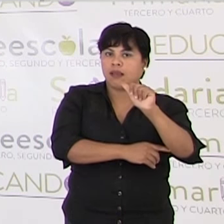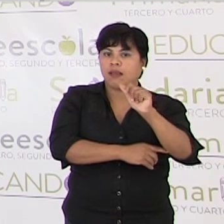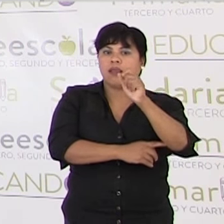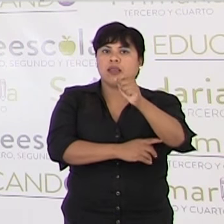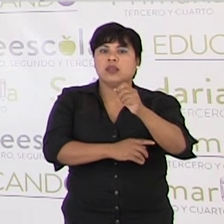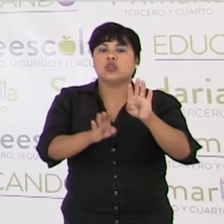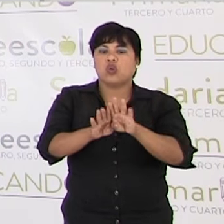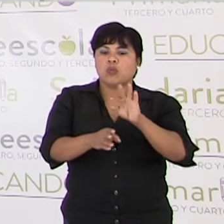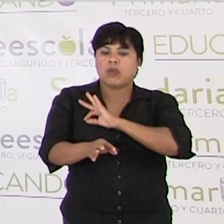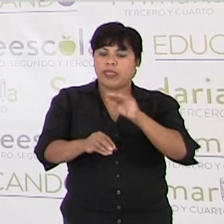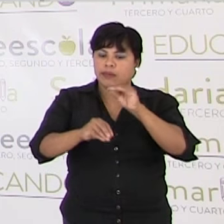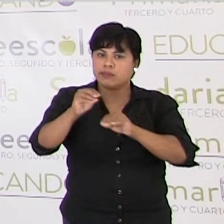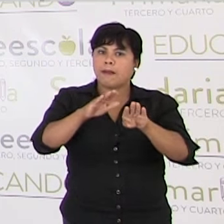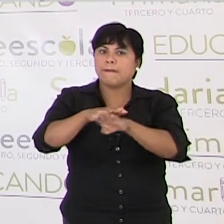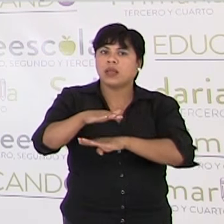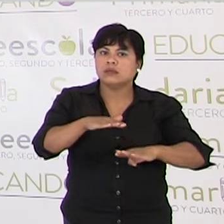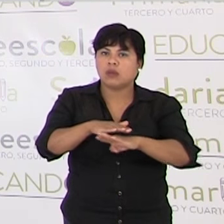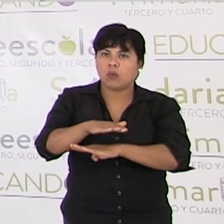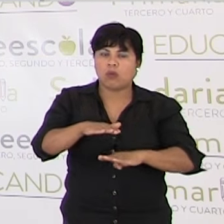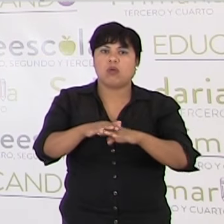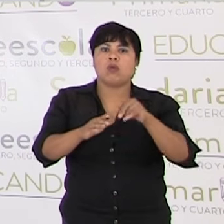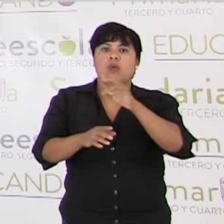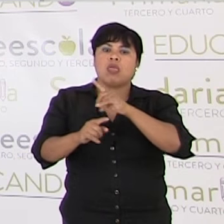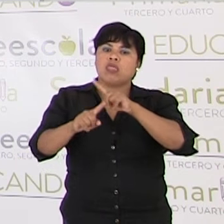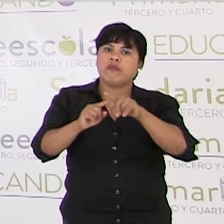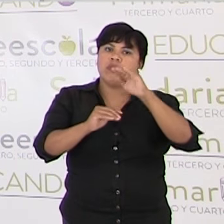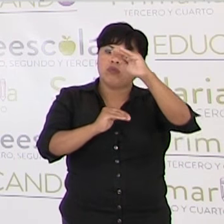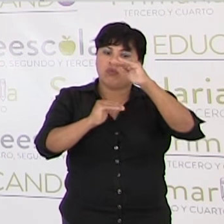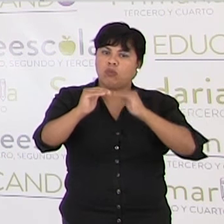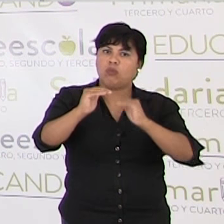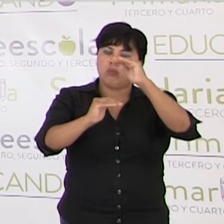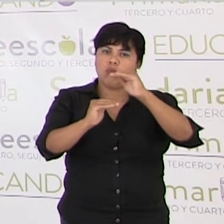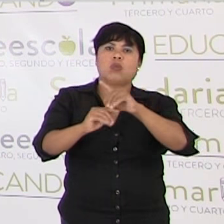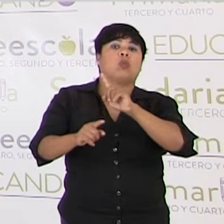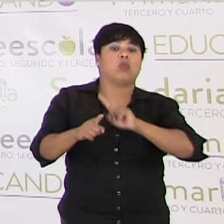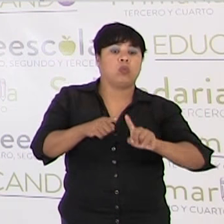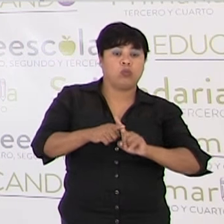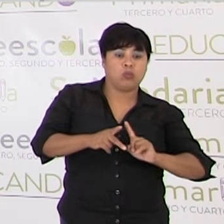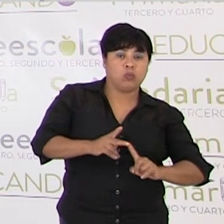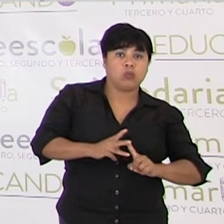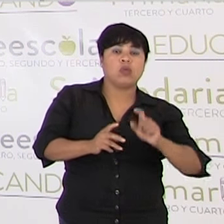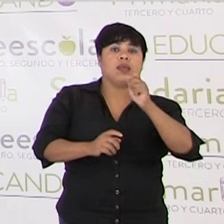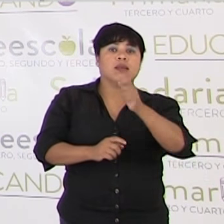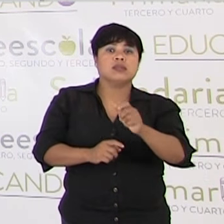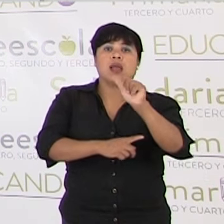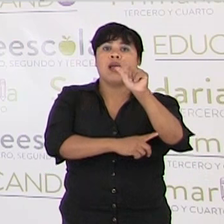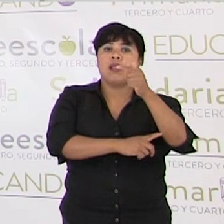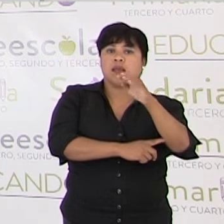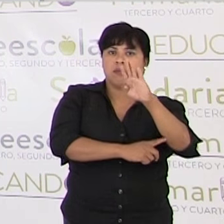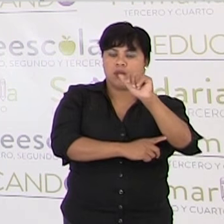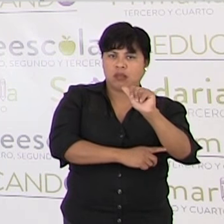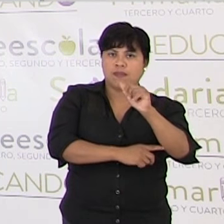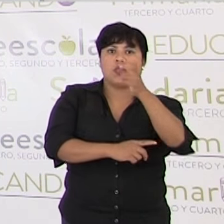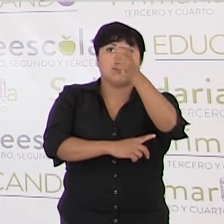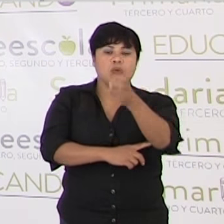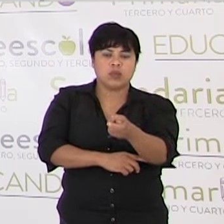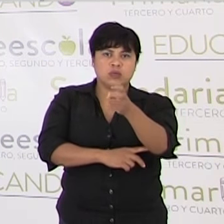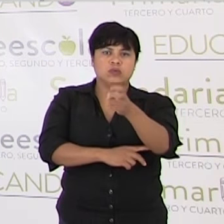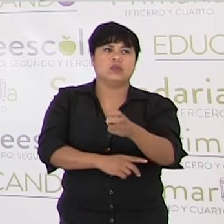ver operaciones básicas algebraicas, fracciones algebraicas, todo lo que corresponde a álgebra. Por